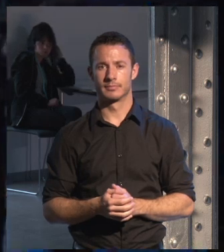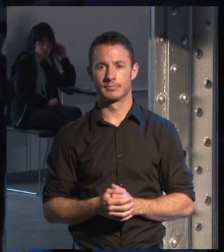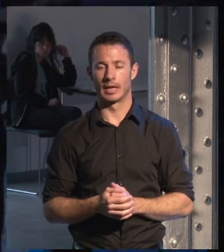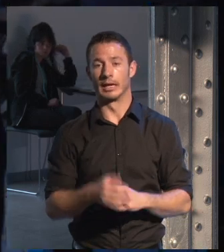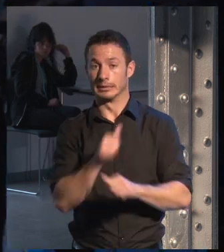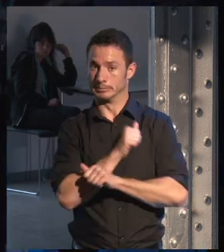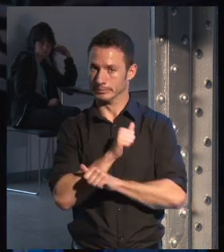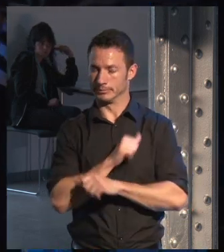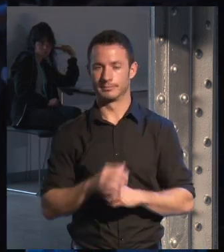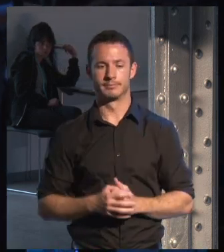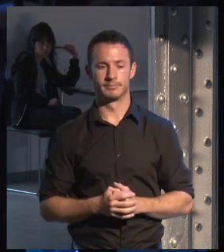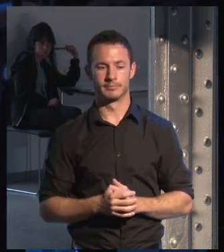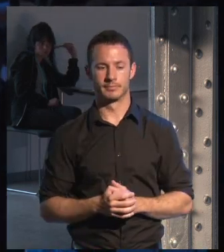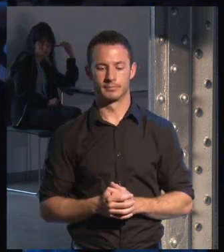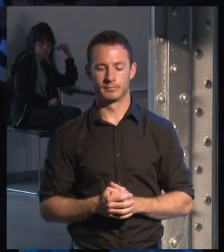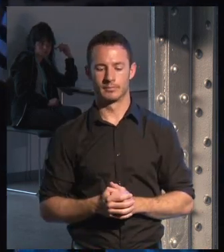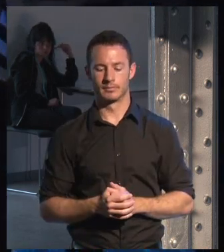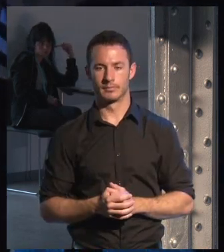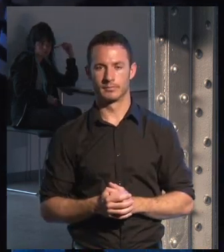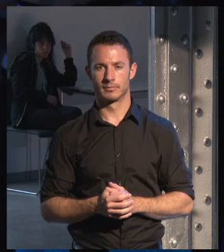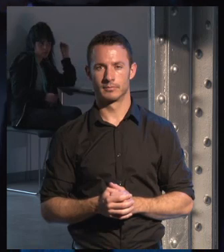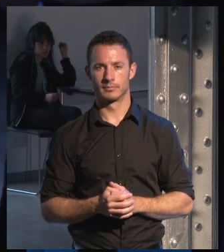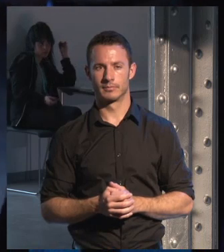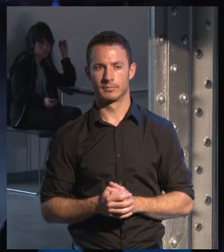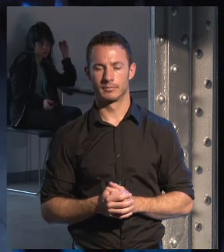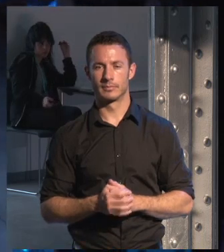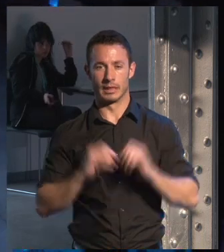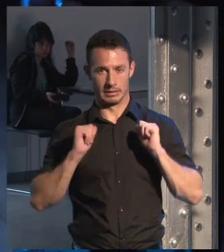Hay que esperar a que arranque este, ¿no? Por reiniciar.